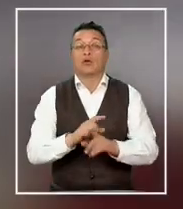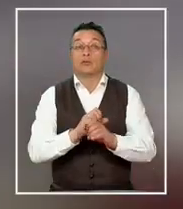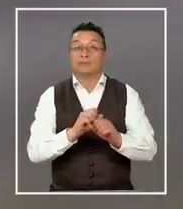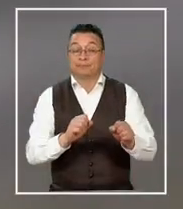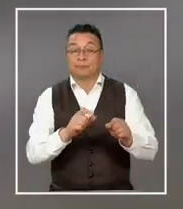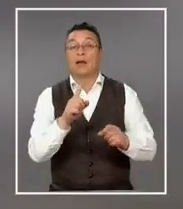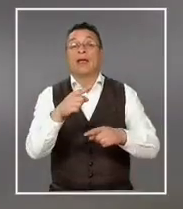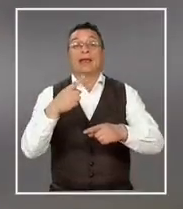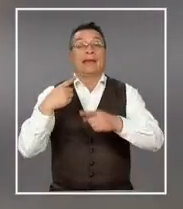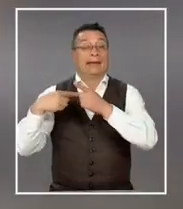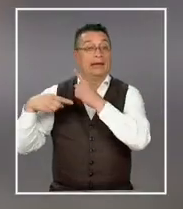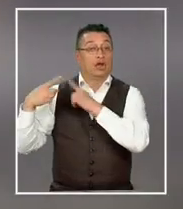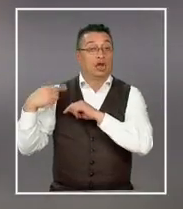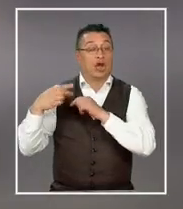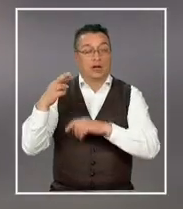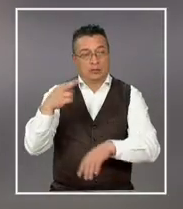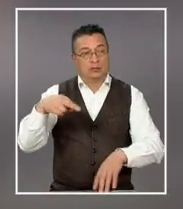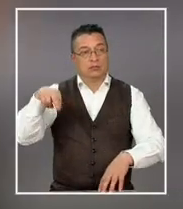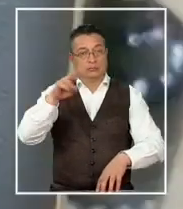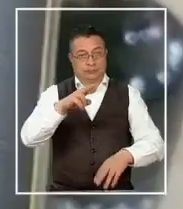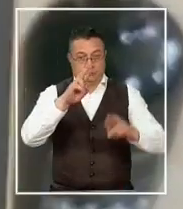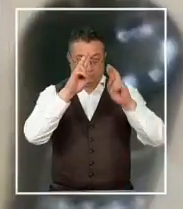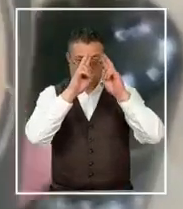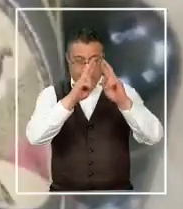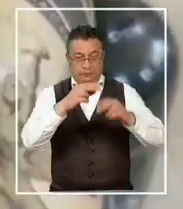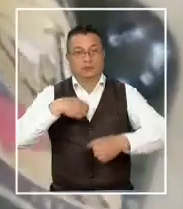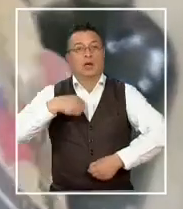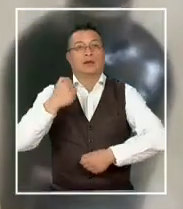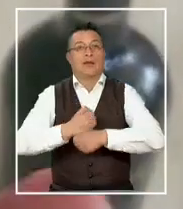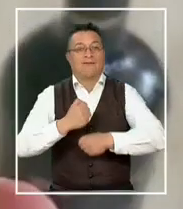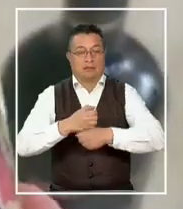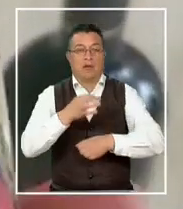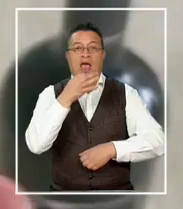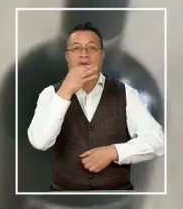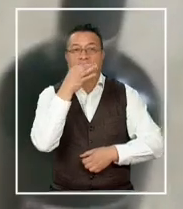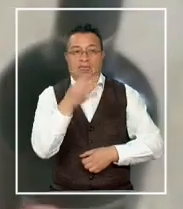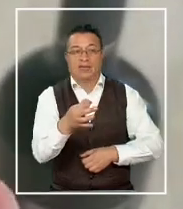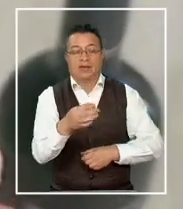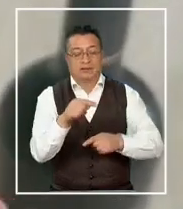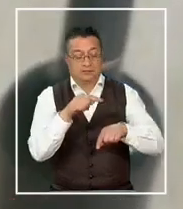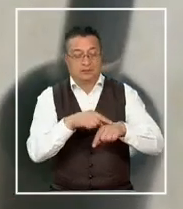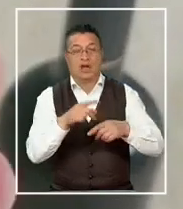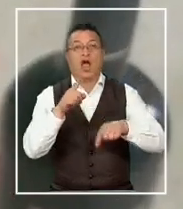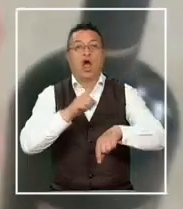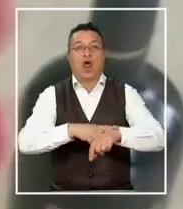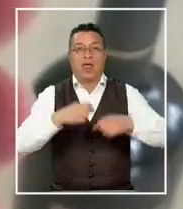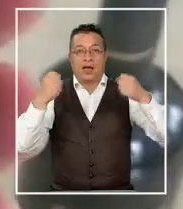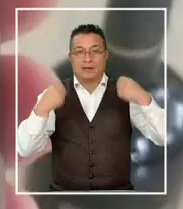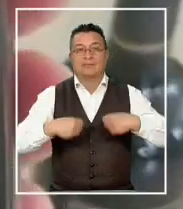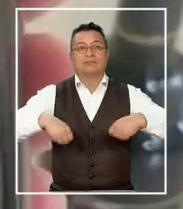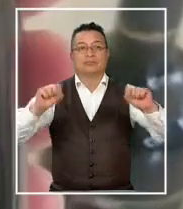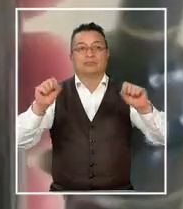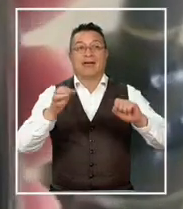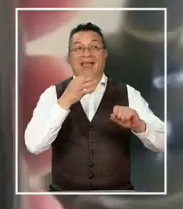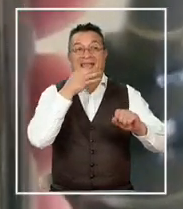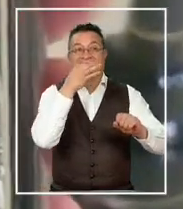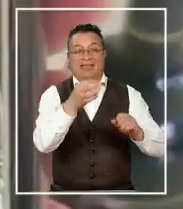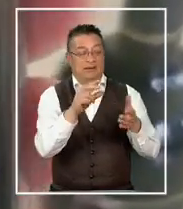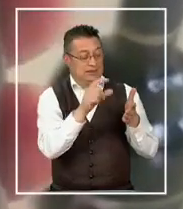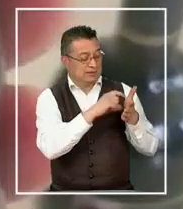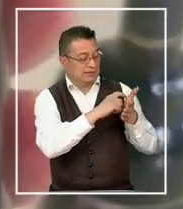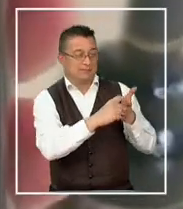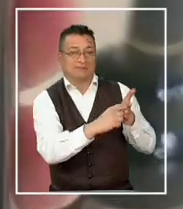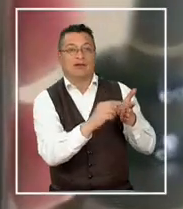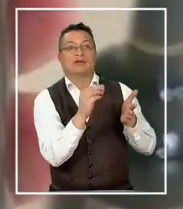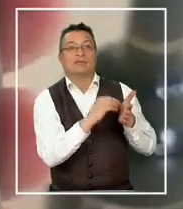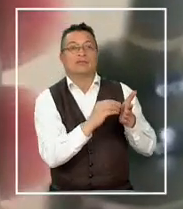impedir que la historia reivindique nuestra obra. Esa será la hora de la victoria. Dice en una de las